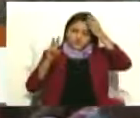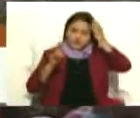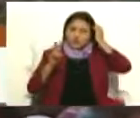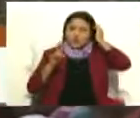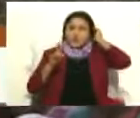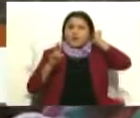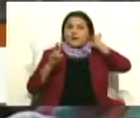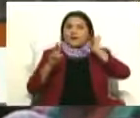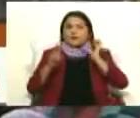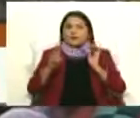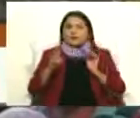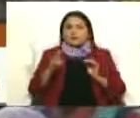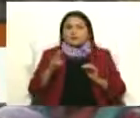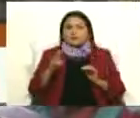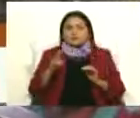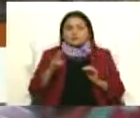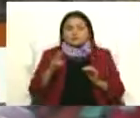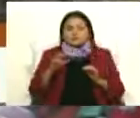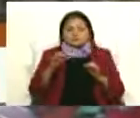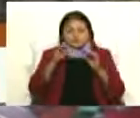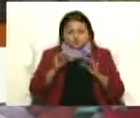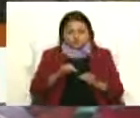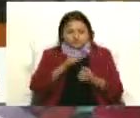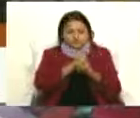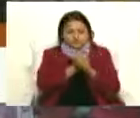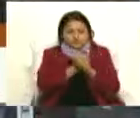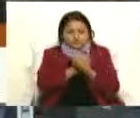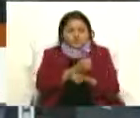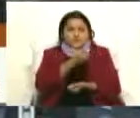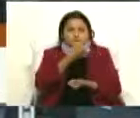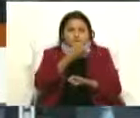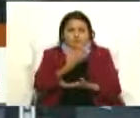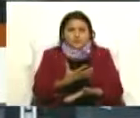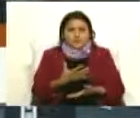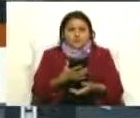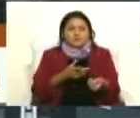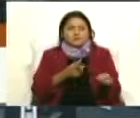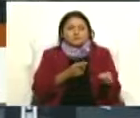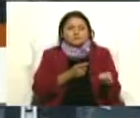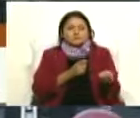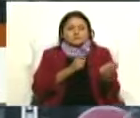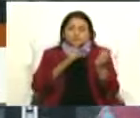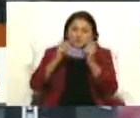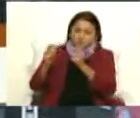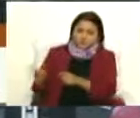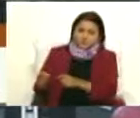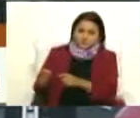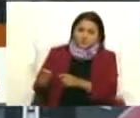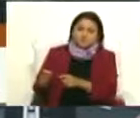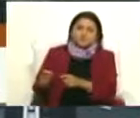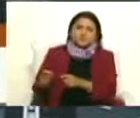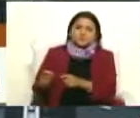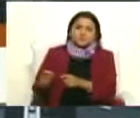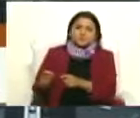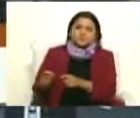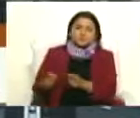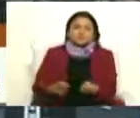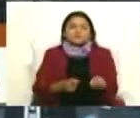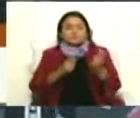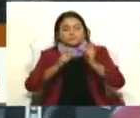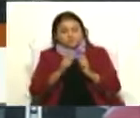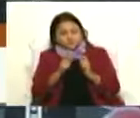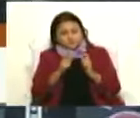nación, como esta Venezuela hermosa tenemos, que heredamos un territorio de nuestro